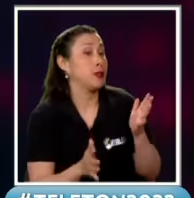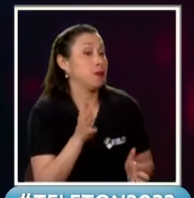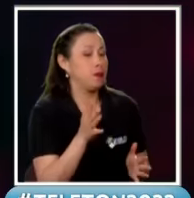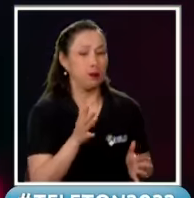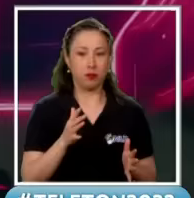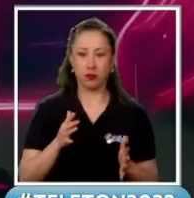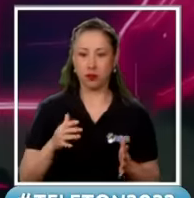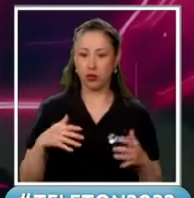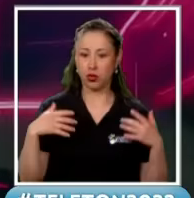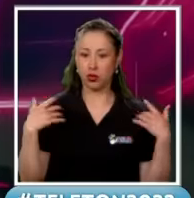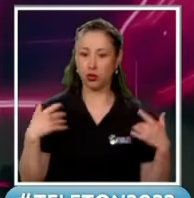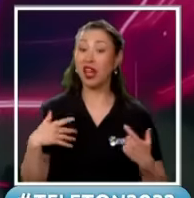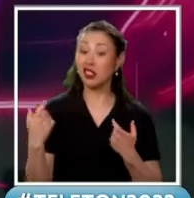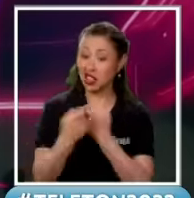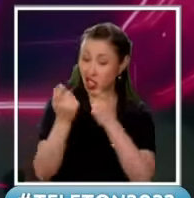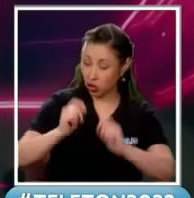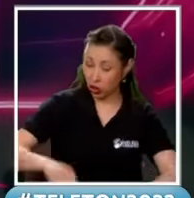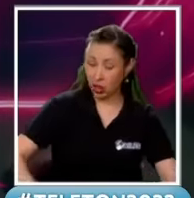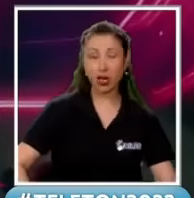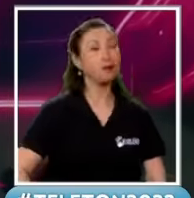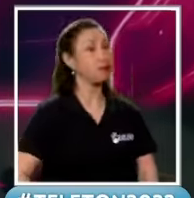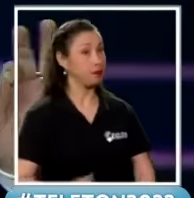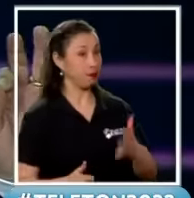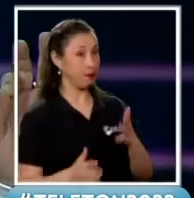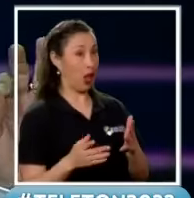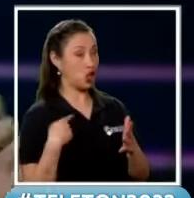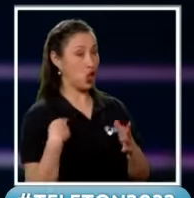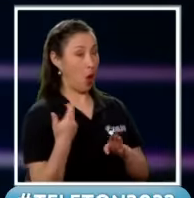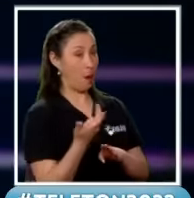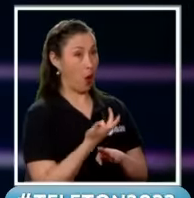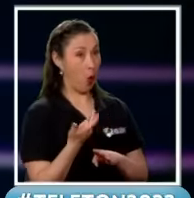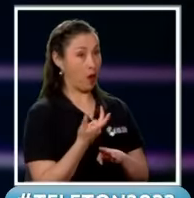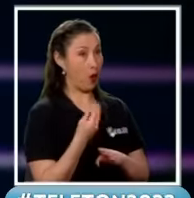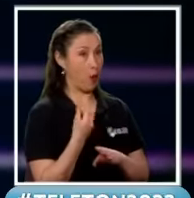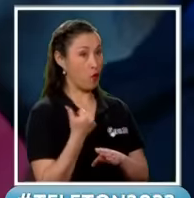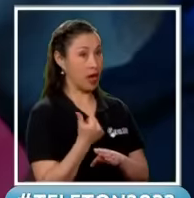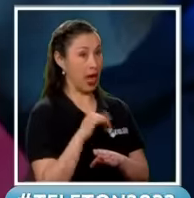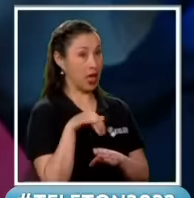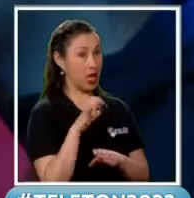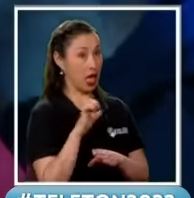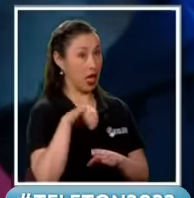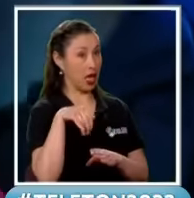Chucha, está chistosita. Soy buena pa'l hueveo, jejeje.